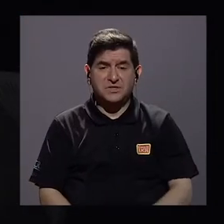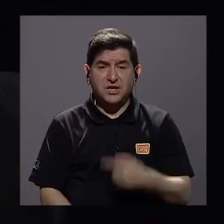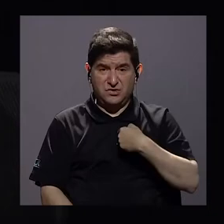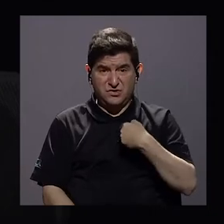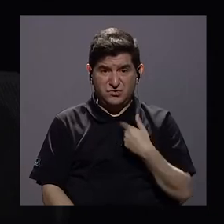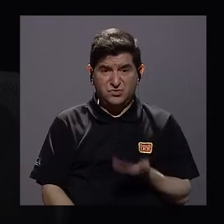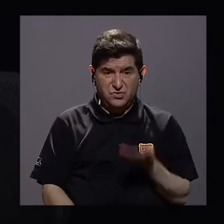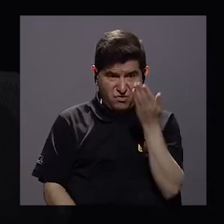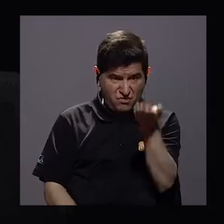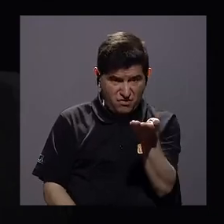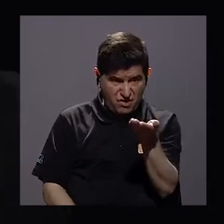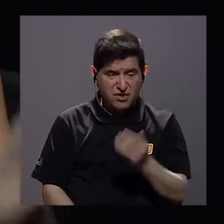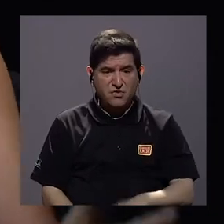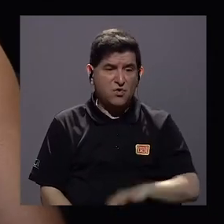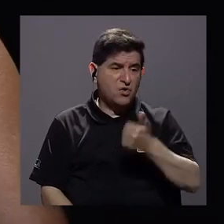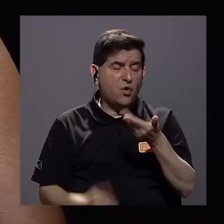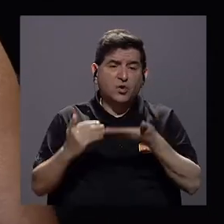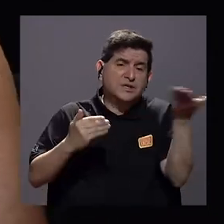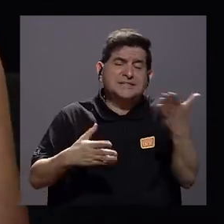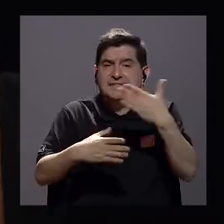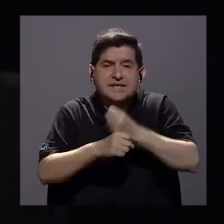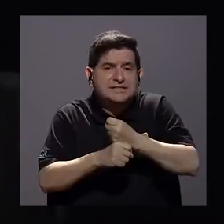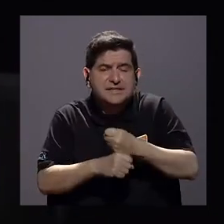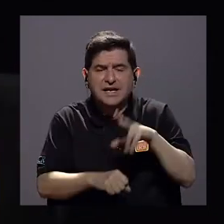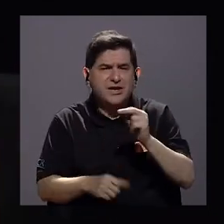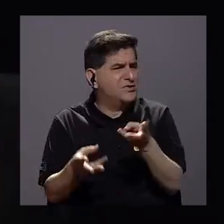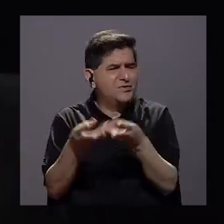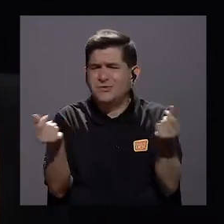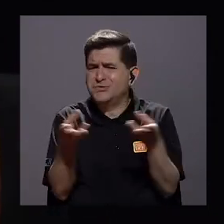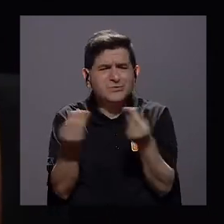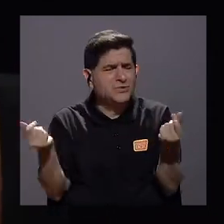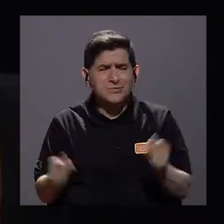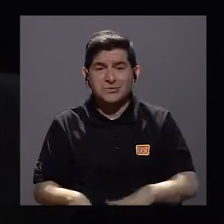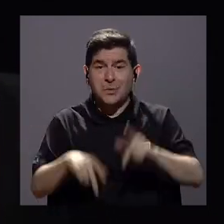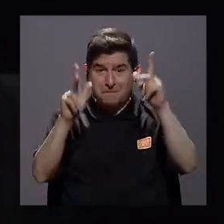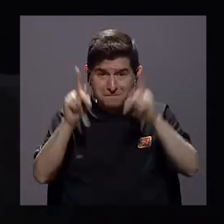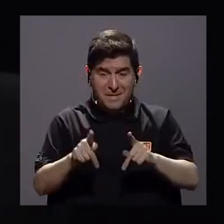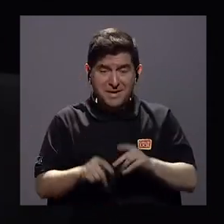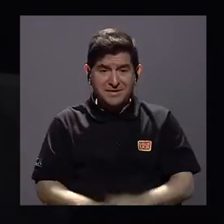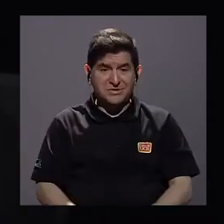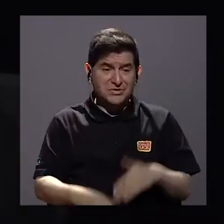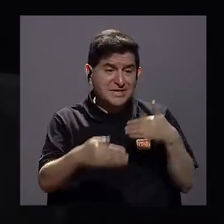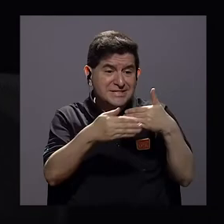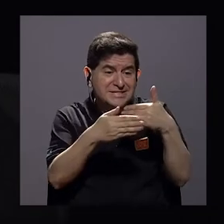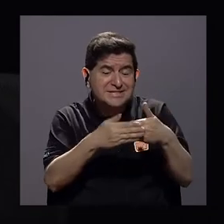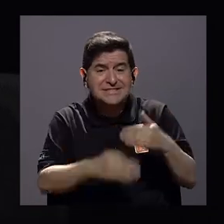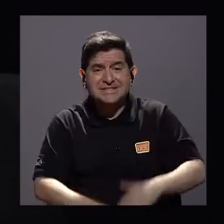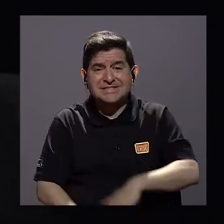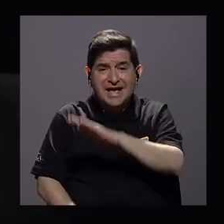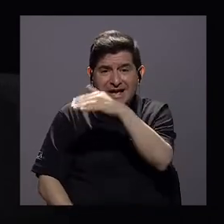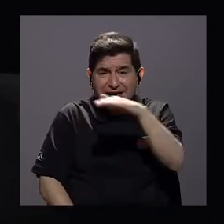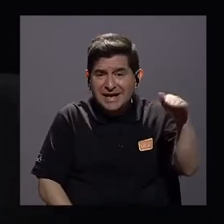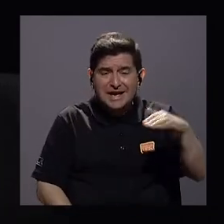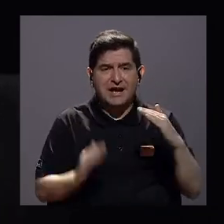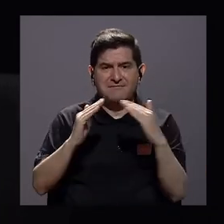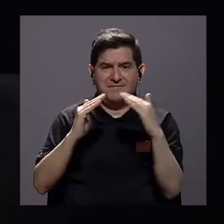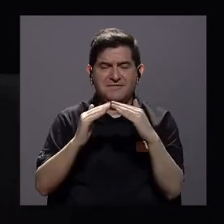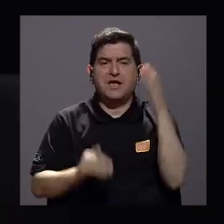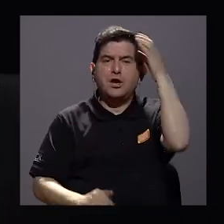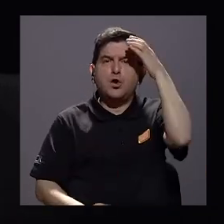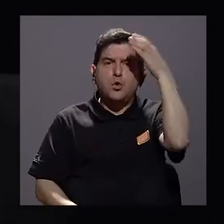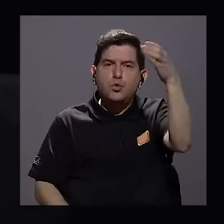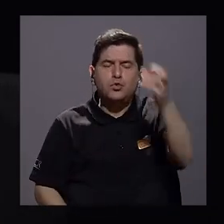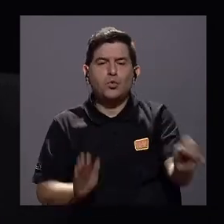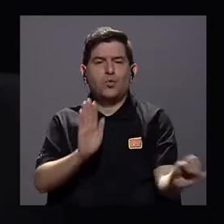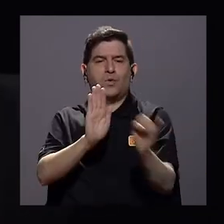a darles, hagan otra cosa. Pero esa no es la solución, porque son personas que viven a la par del mar y tienen una cultura,